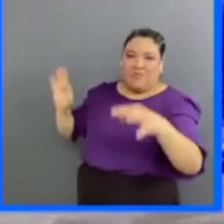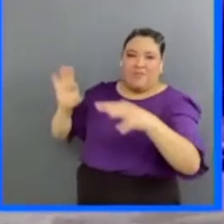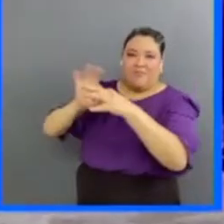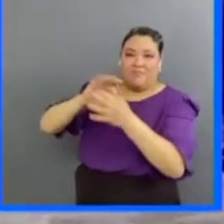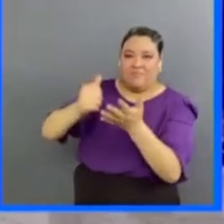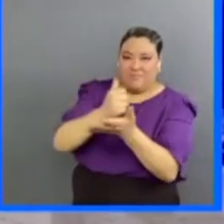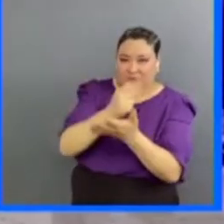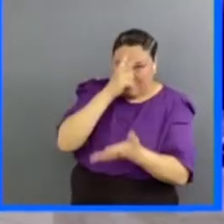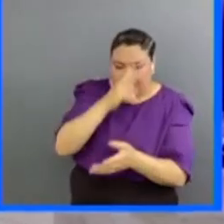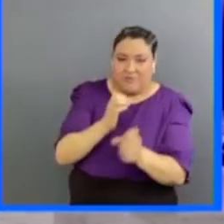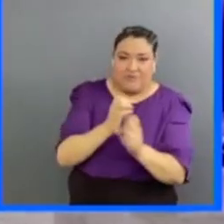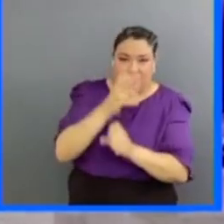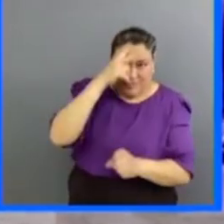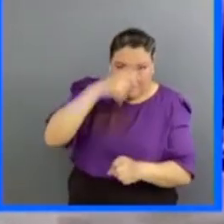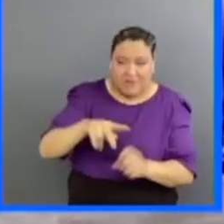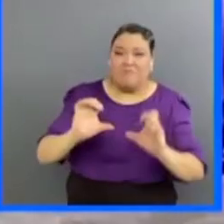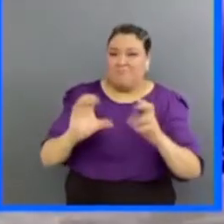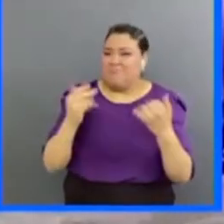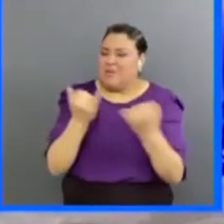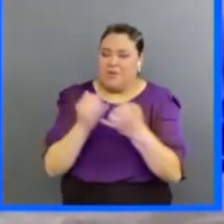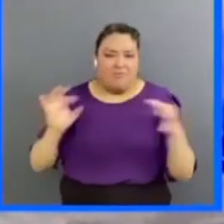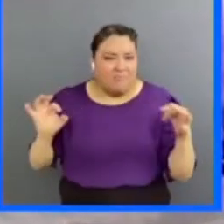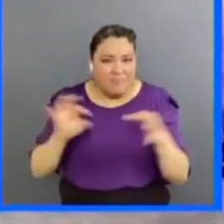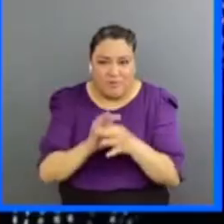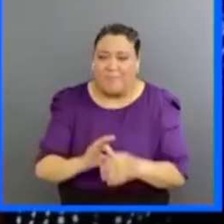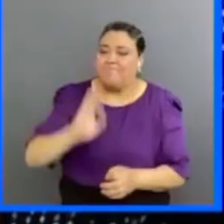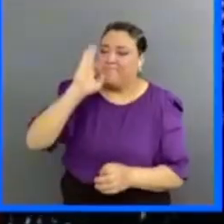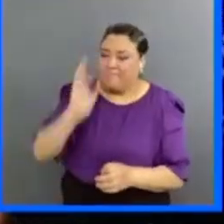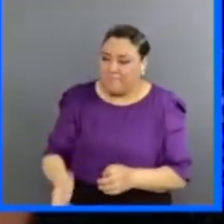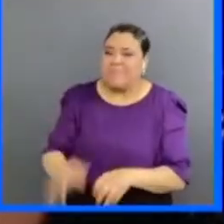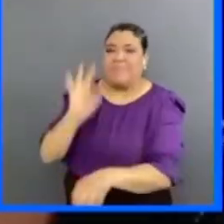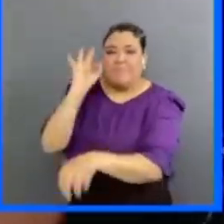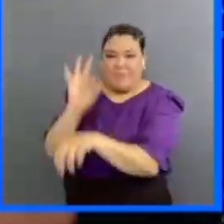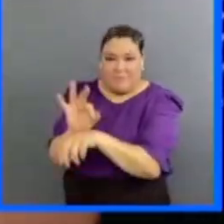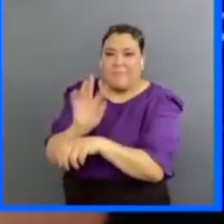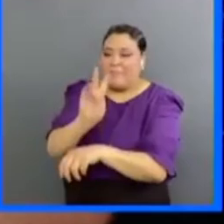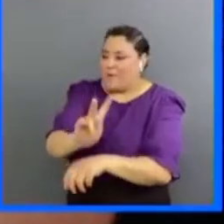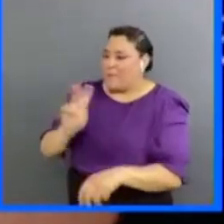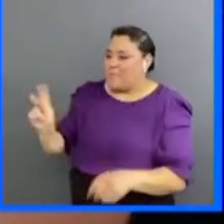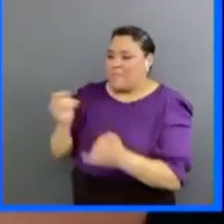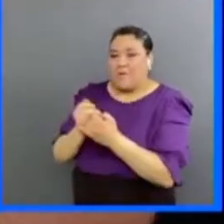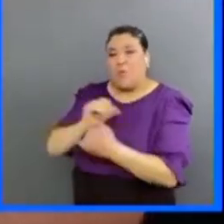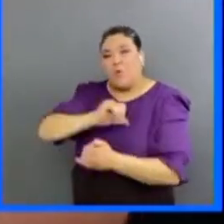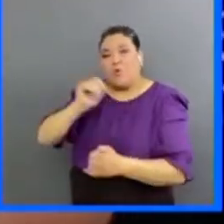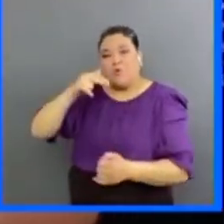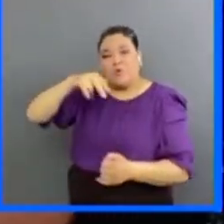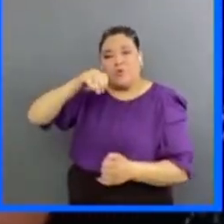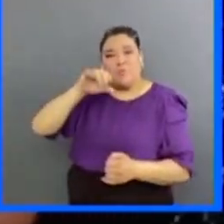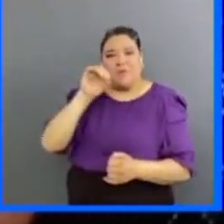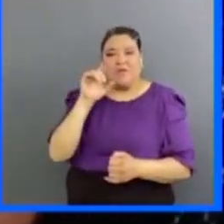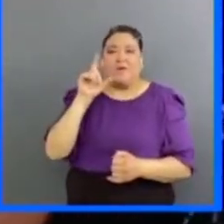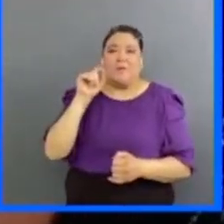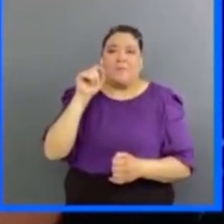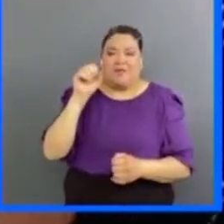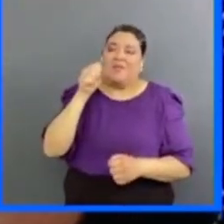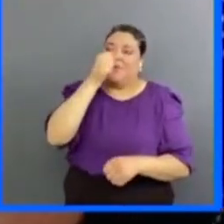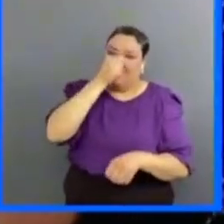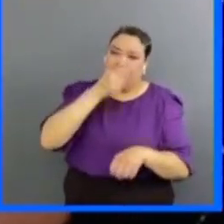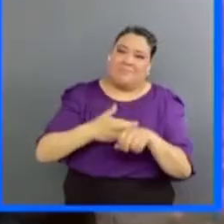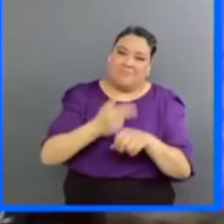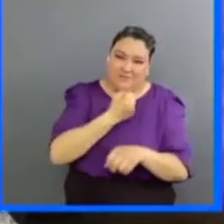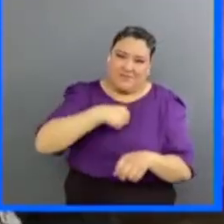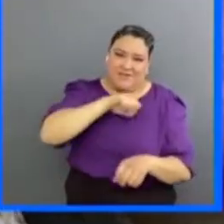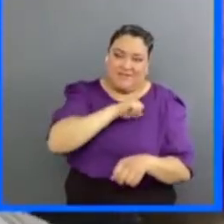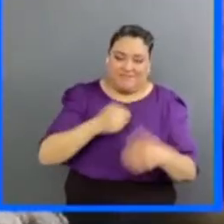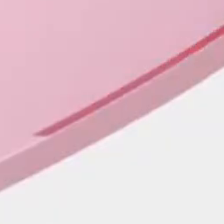de México y Chiapas, que han concedido suspensiones similares contra la NOM 020 de la Secretaría de Salud. Para Plural TV,